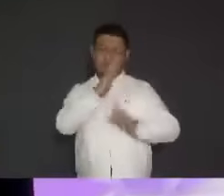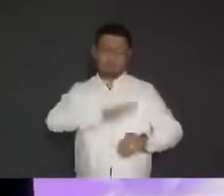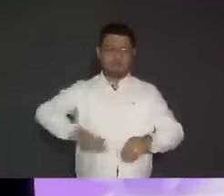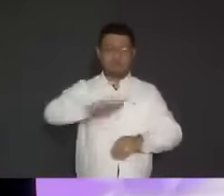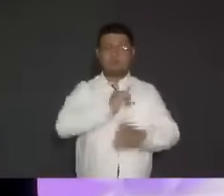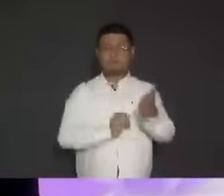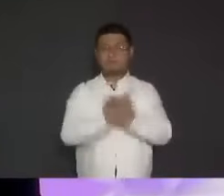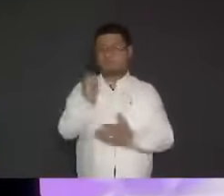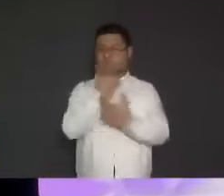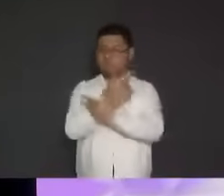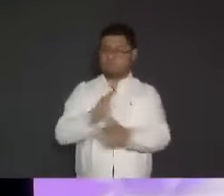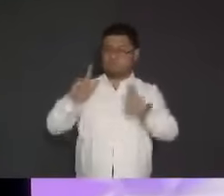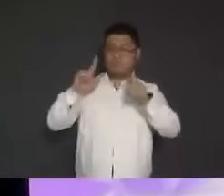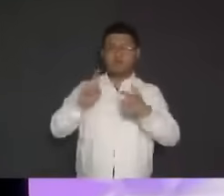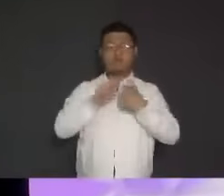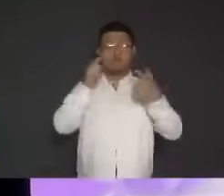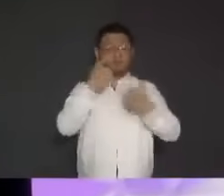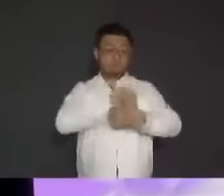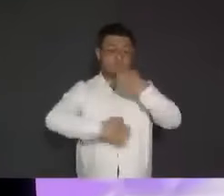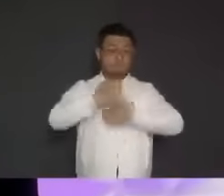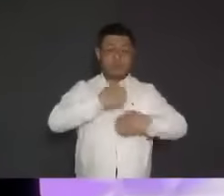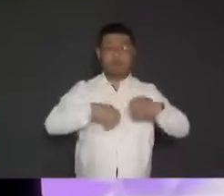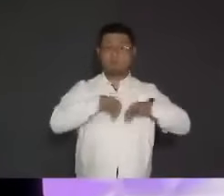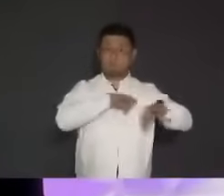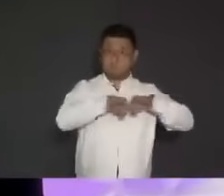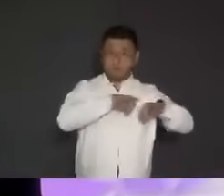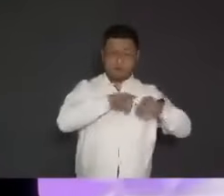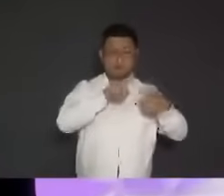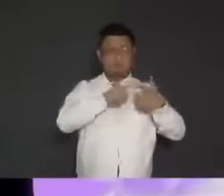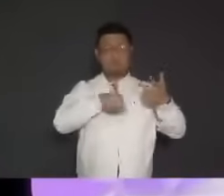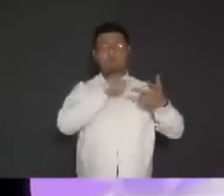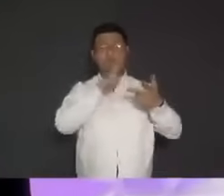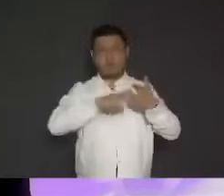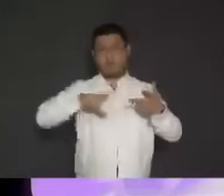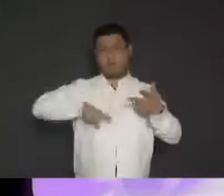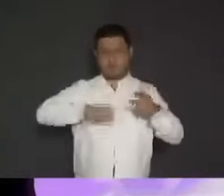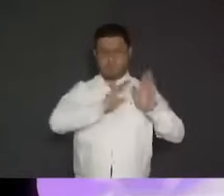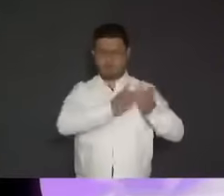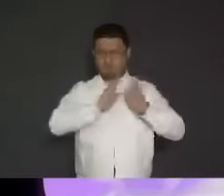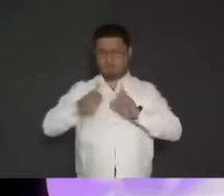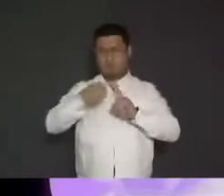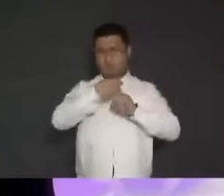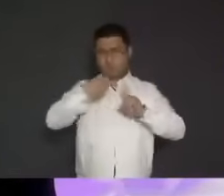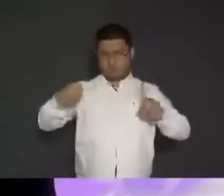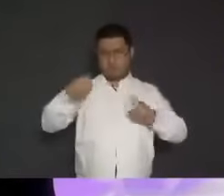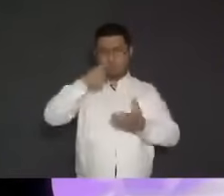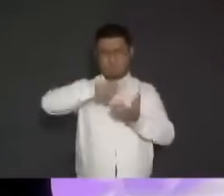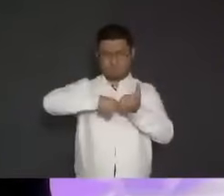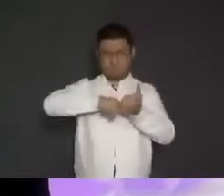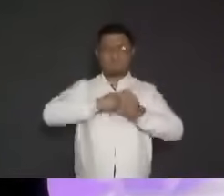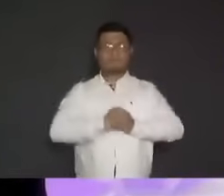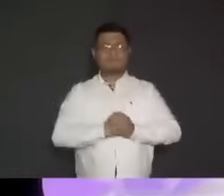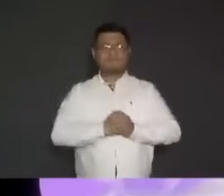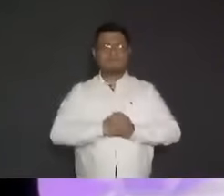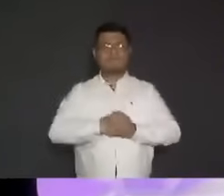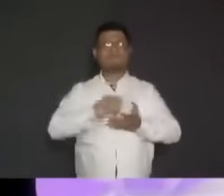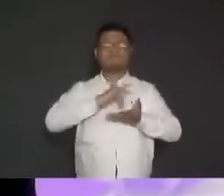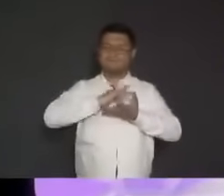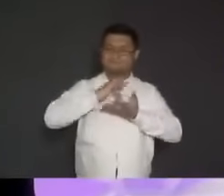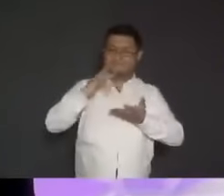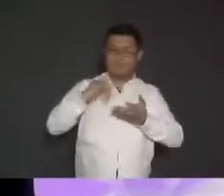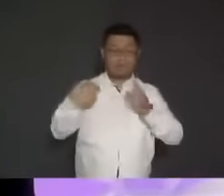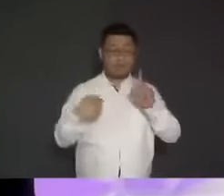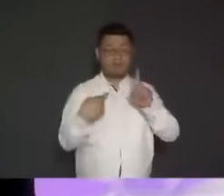ciudadana, economía, empleo y desarrollo y desde luego gobierno y división de poderes. Agradecemos de manera muy especial al